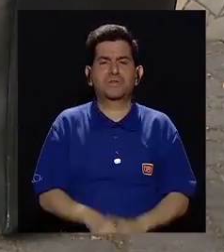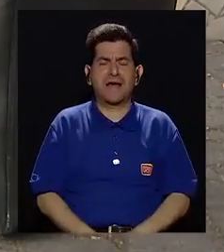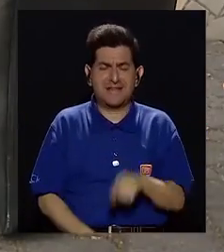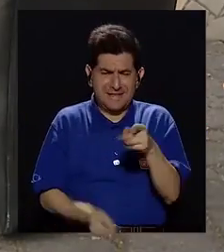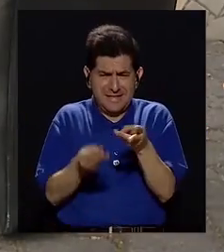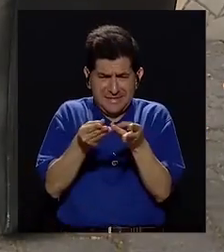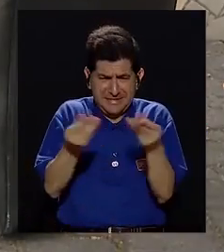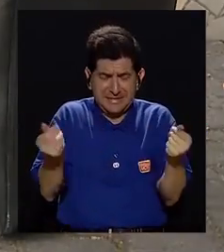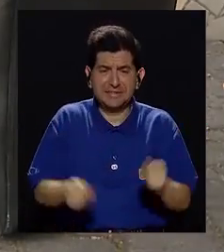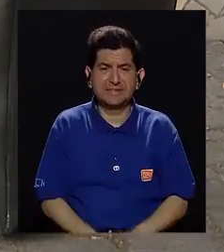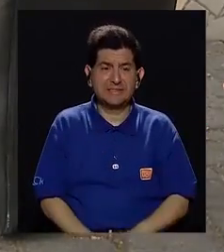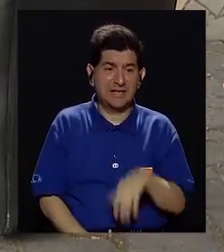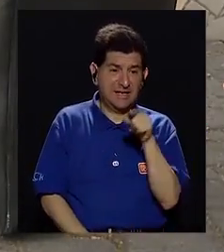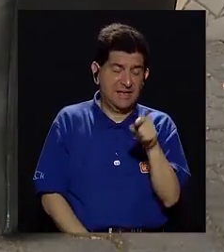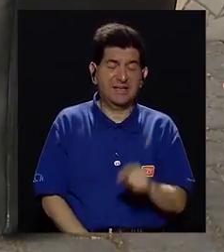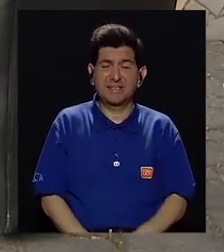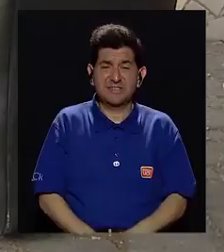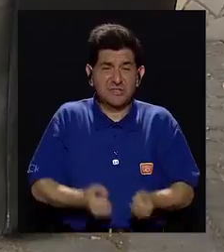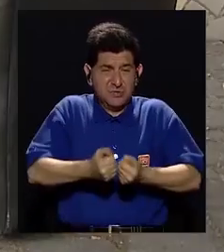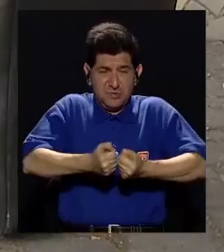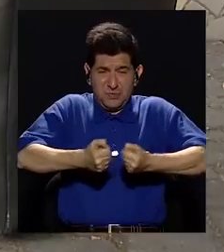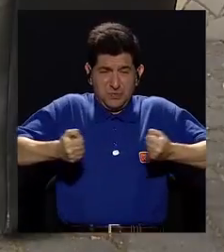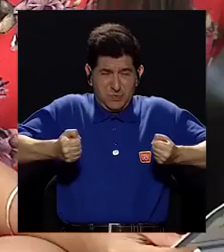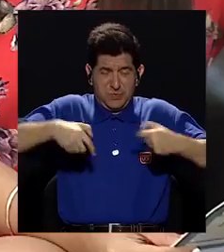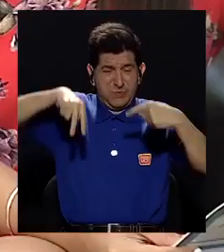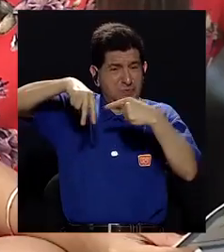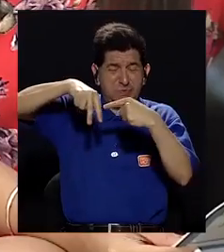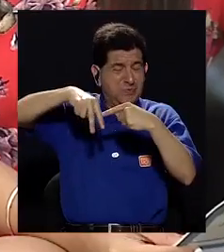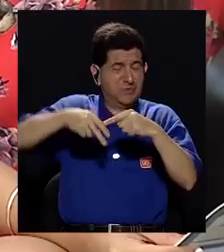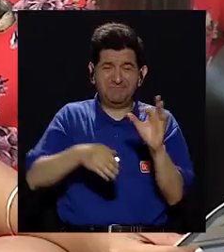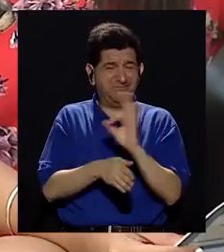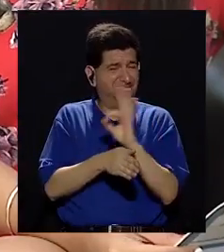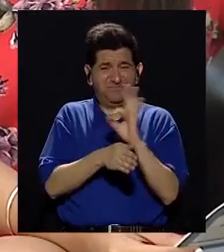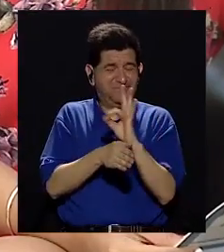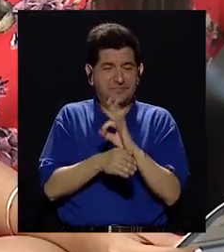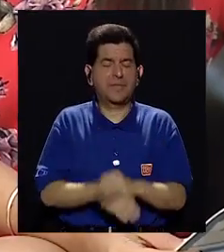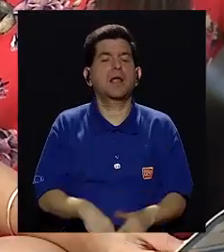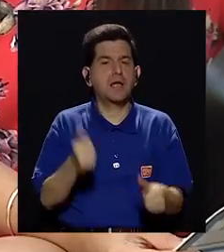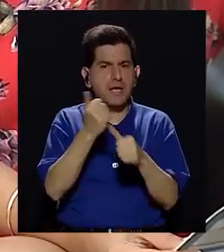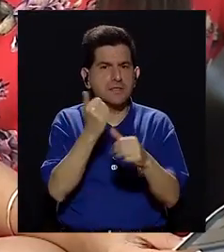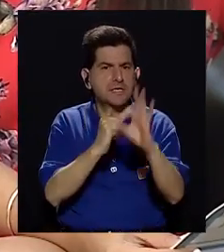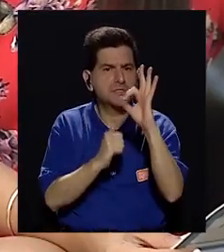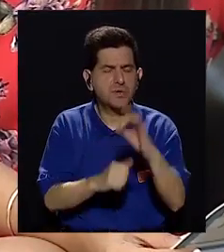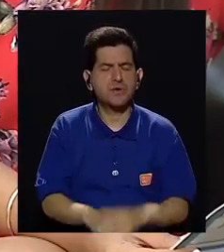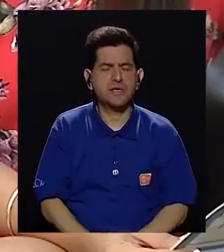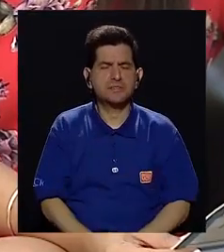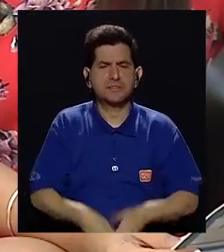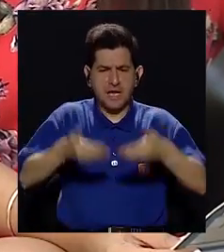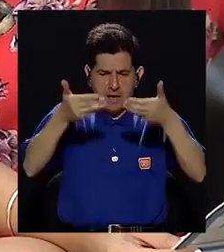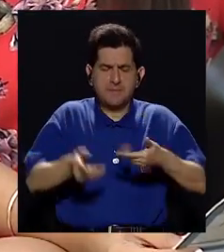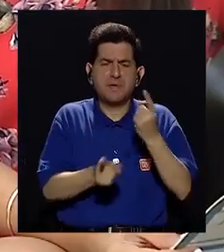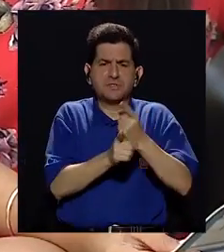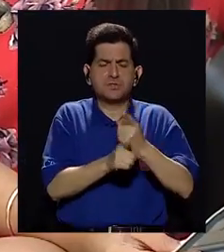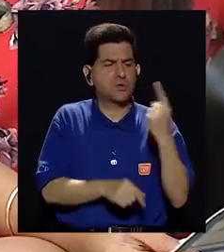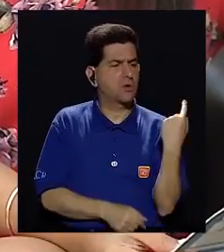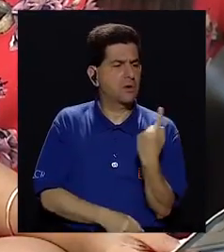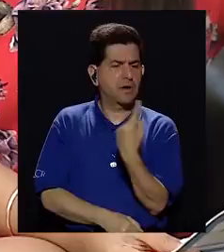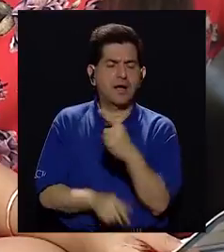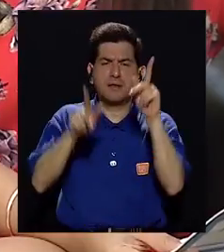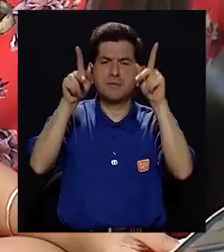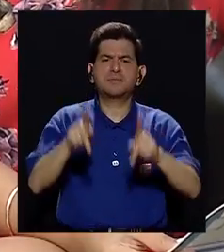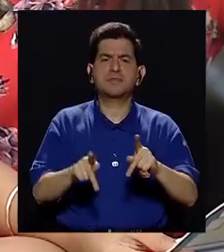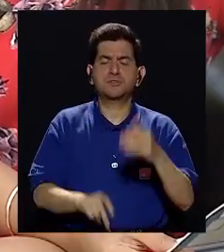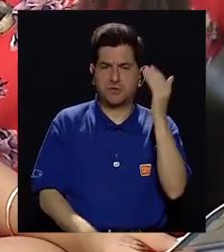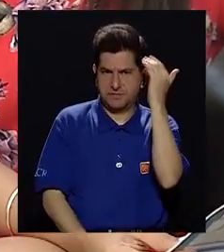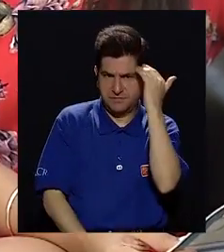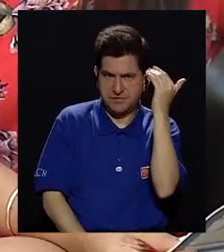el desgaste de la rodilla. A la rodilla no les gusta el sobrepeso y en esto, bueno, hay que asesorarse muy bien cuál es el peso ideal de cada persona